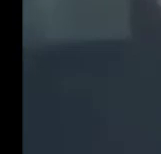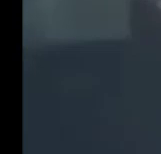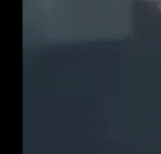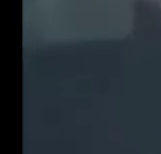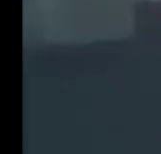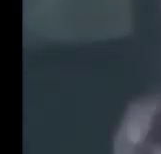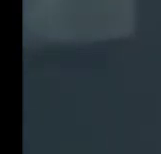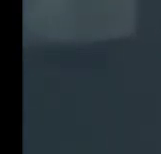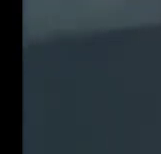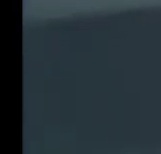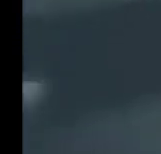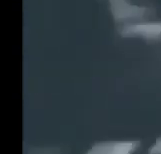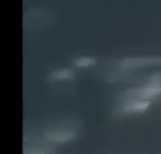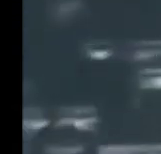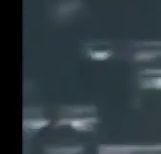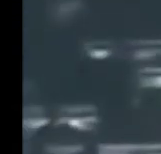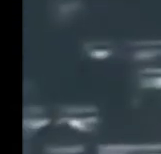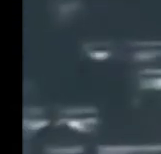humana. Muchas gracias.